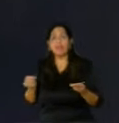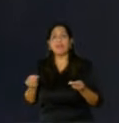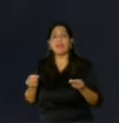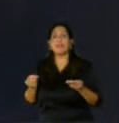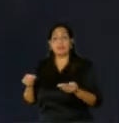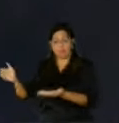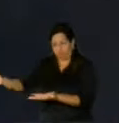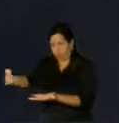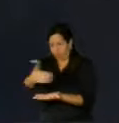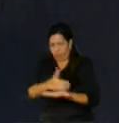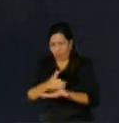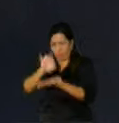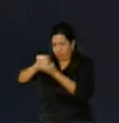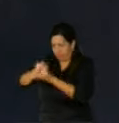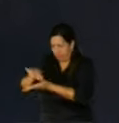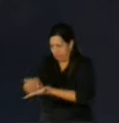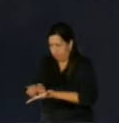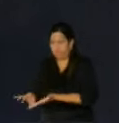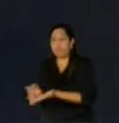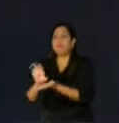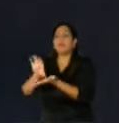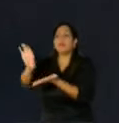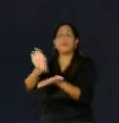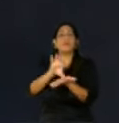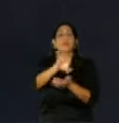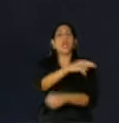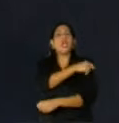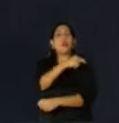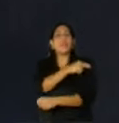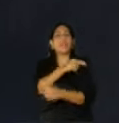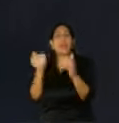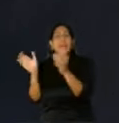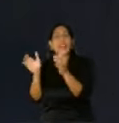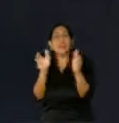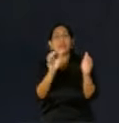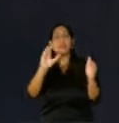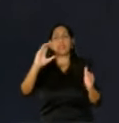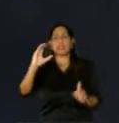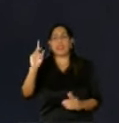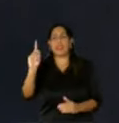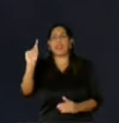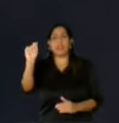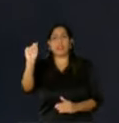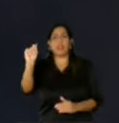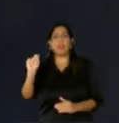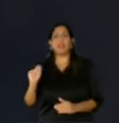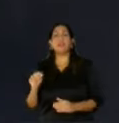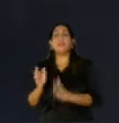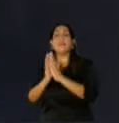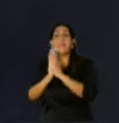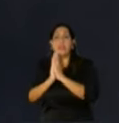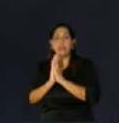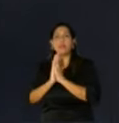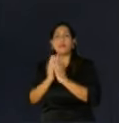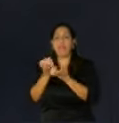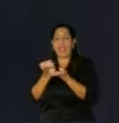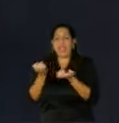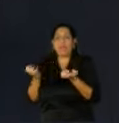ocupó, se hace inventario, se distribuye a los CDT que también estaban solicitando servicios y material, lo que se llama material